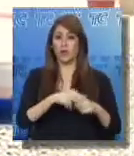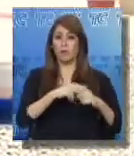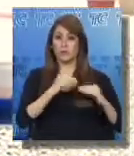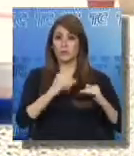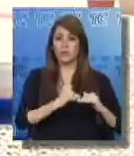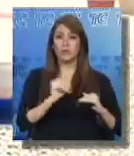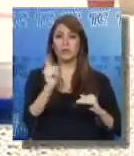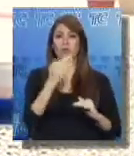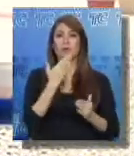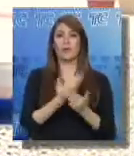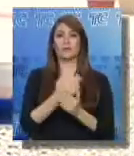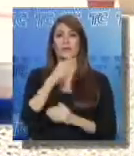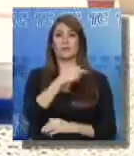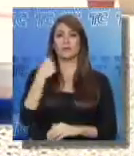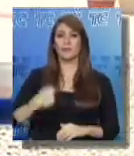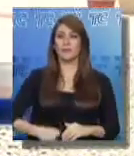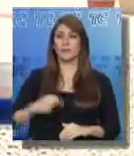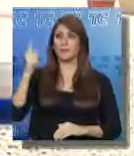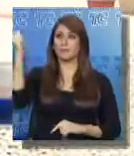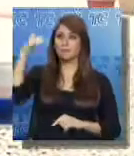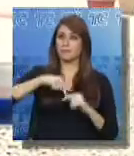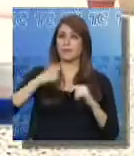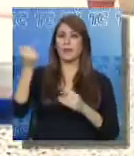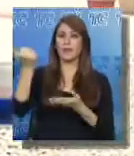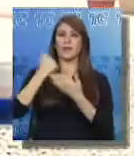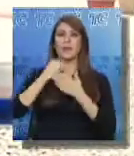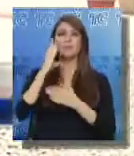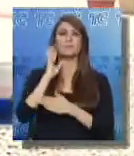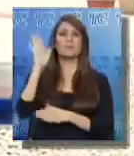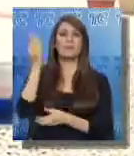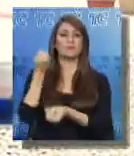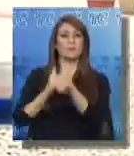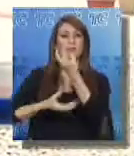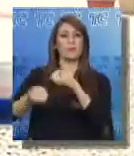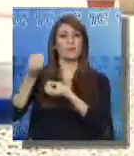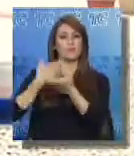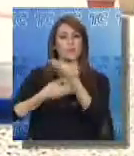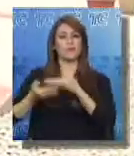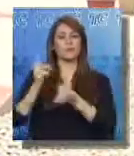con la ayuda de China y países de la región. Hasta aquí nuestro informe. Buenas tardes.